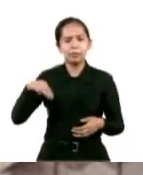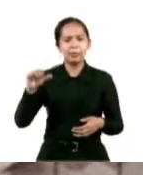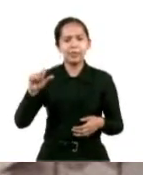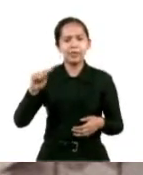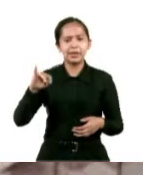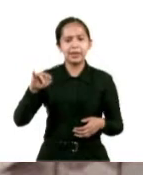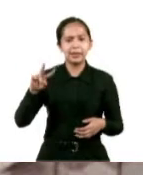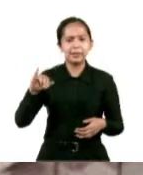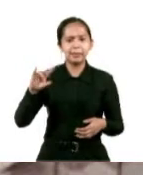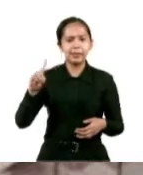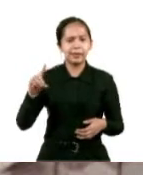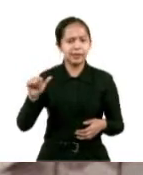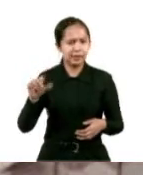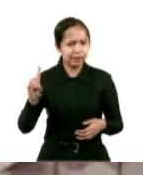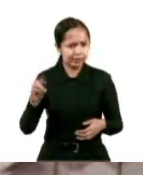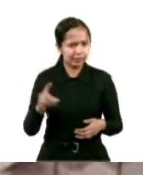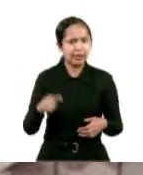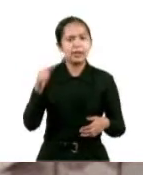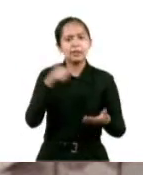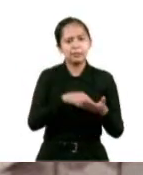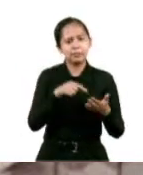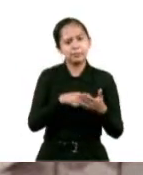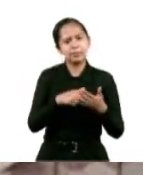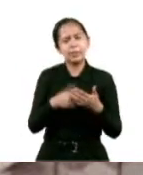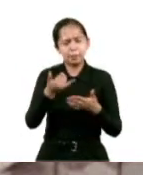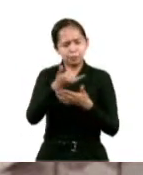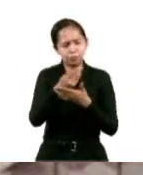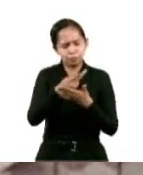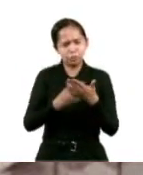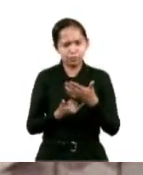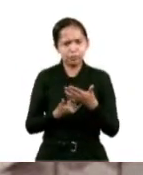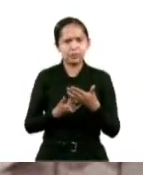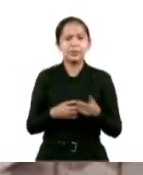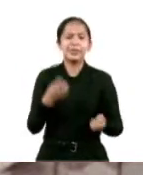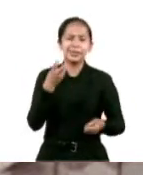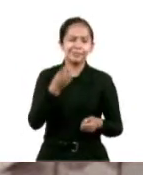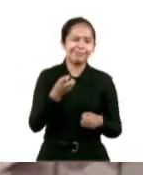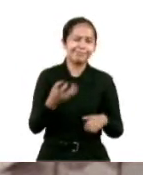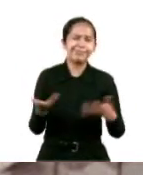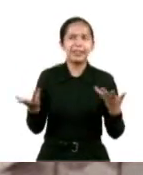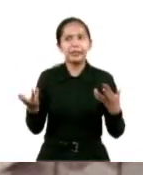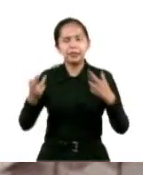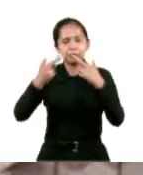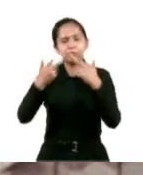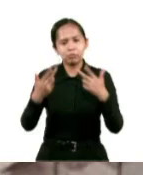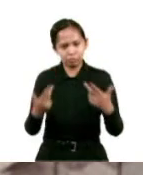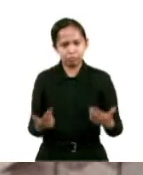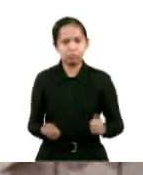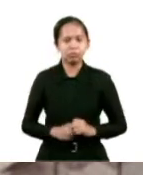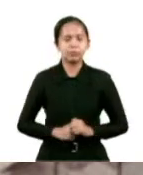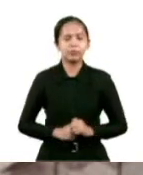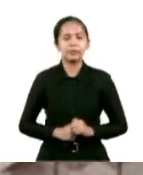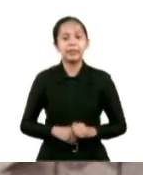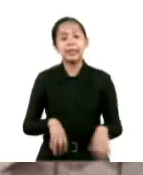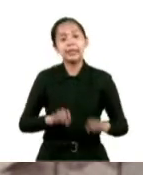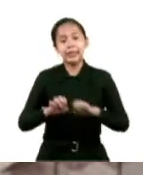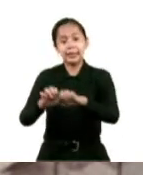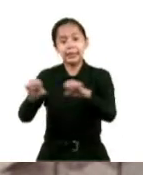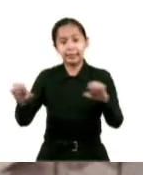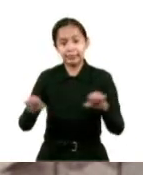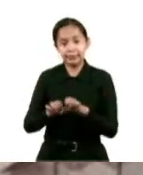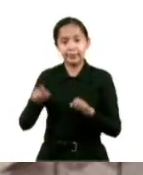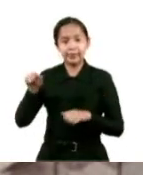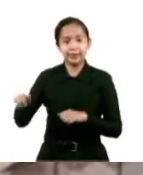puentes en el proyecto ejecutivo también había contribuido al colapso. Aunque la empresa se comprometió